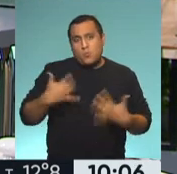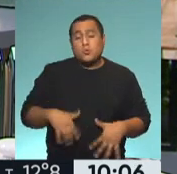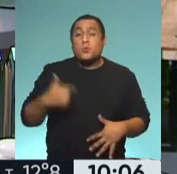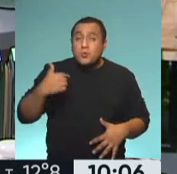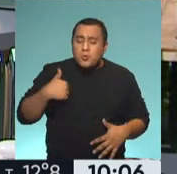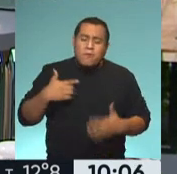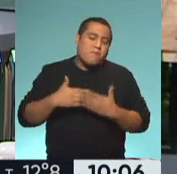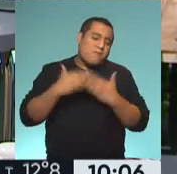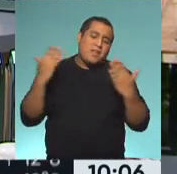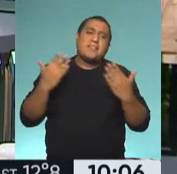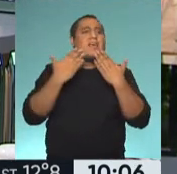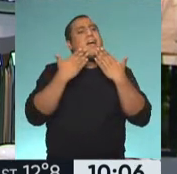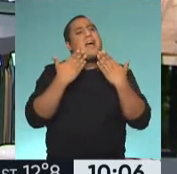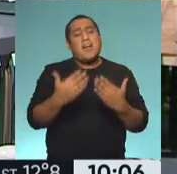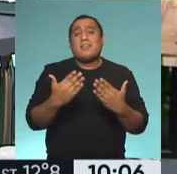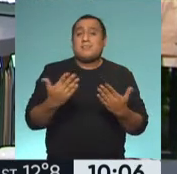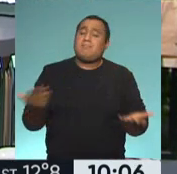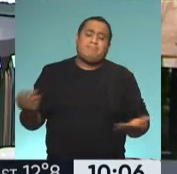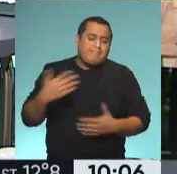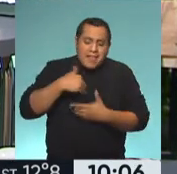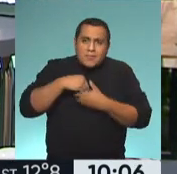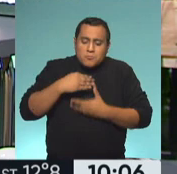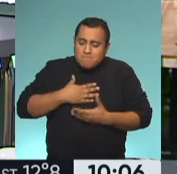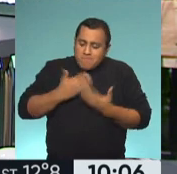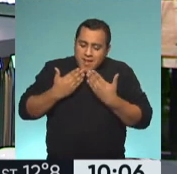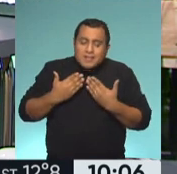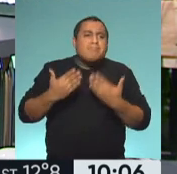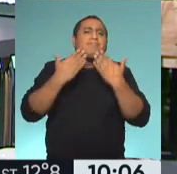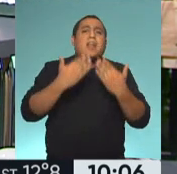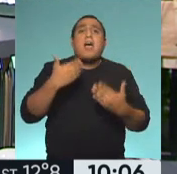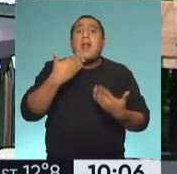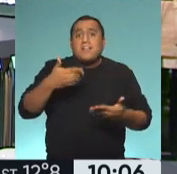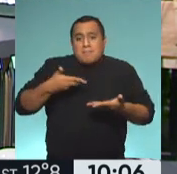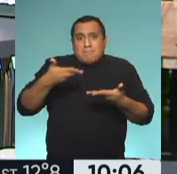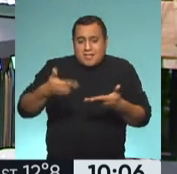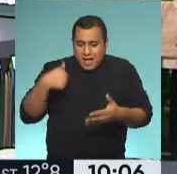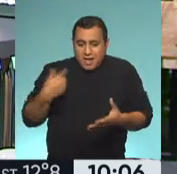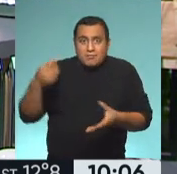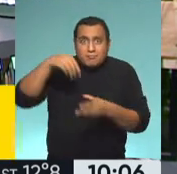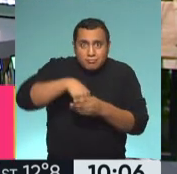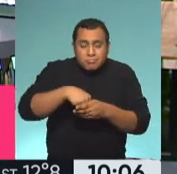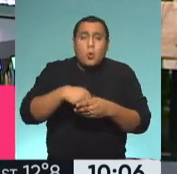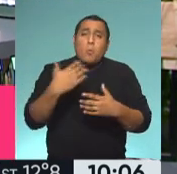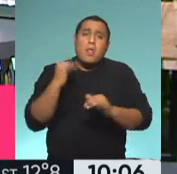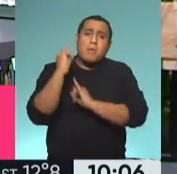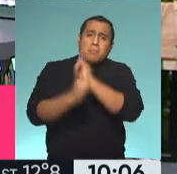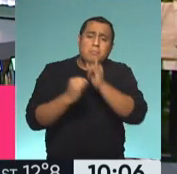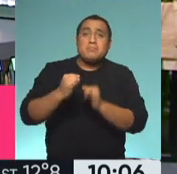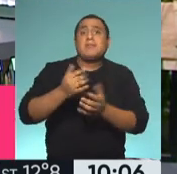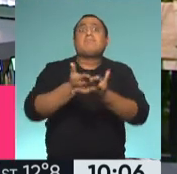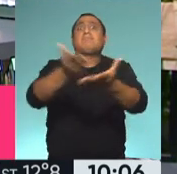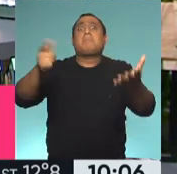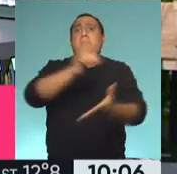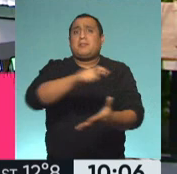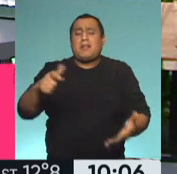y agradecida. Así que muchas gracias por albergarme en este lugarcito donde puedo comunicarme con gente que quiero, con